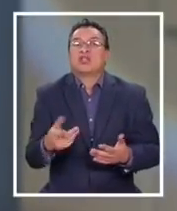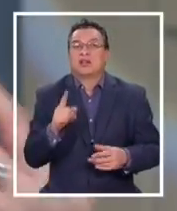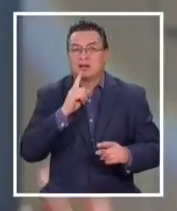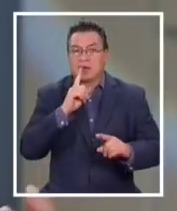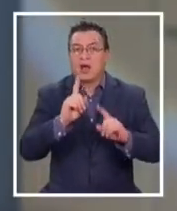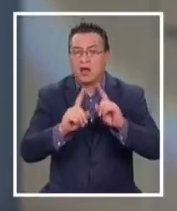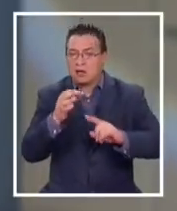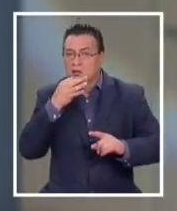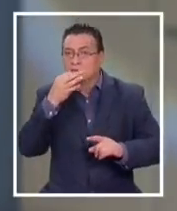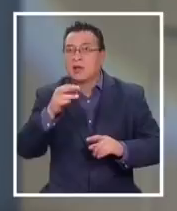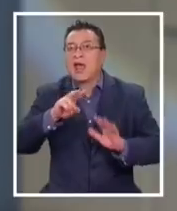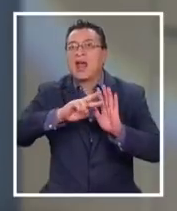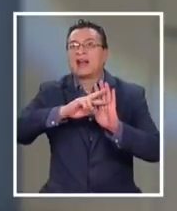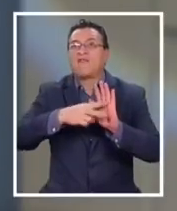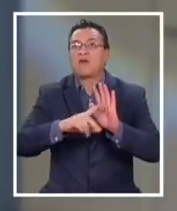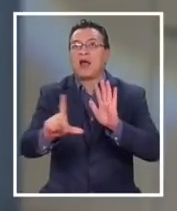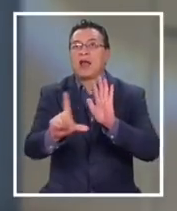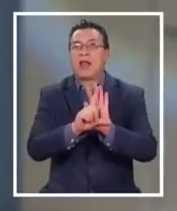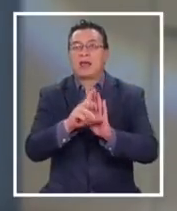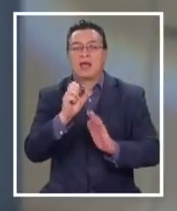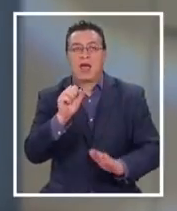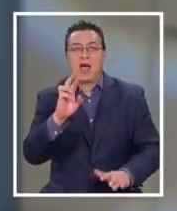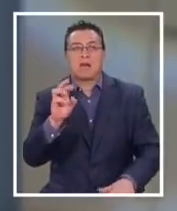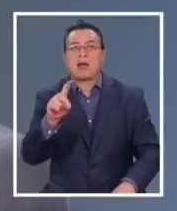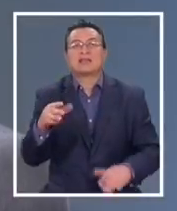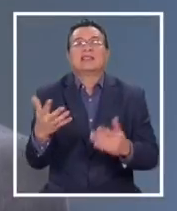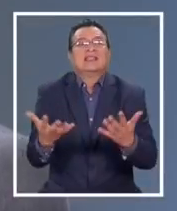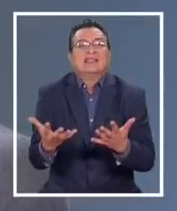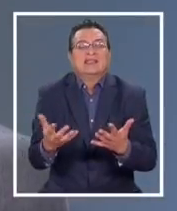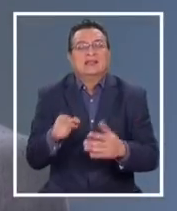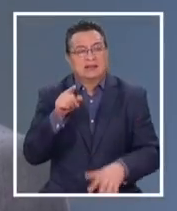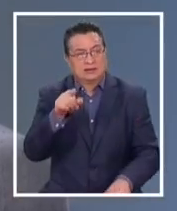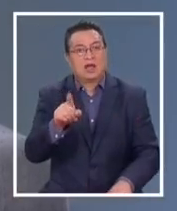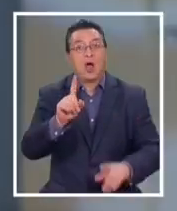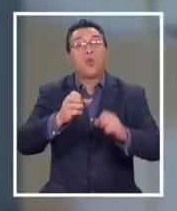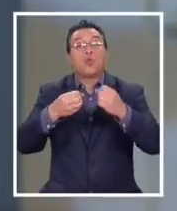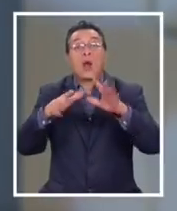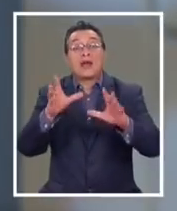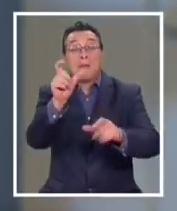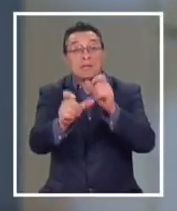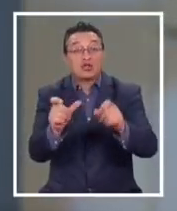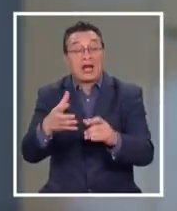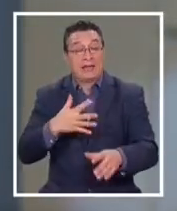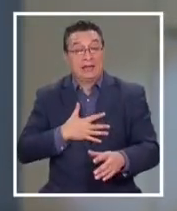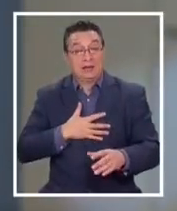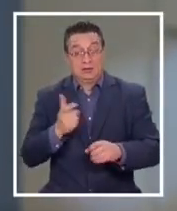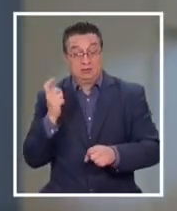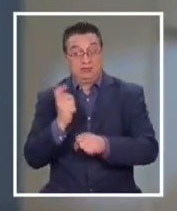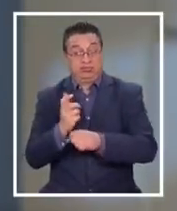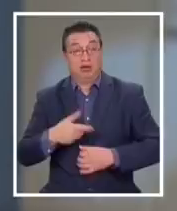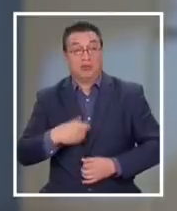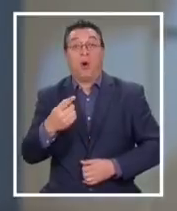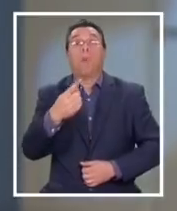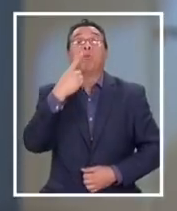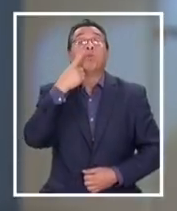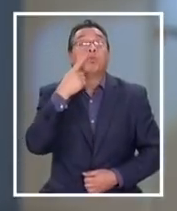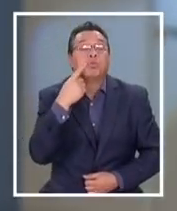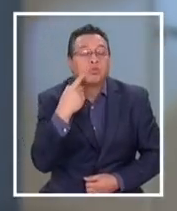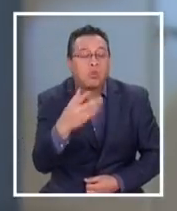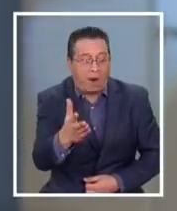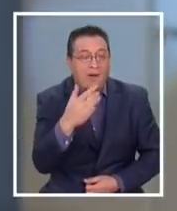bueno, reforma la ley de armas. ¿Qué significa la reforma? Hoy día cualquier persona que quiere sacar un arma, yo muchas veces les digo a los periodistas, hagan el